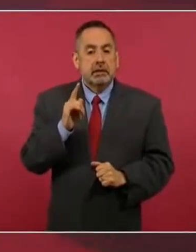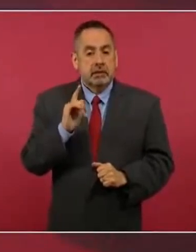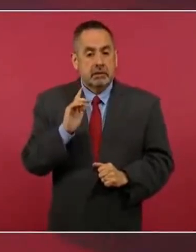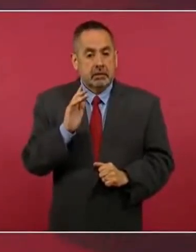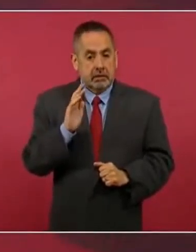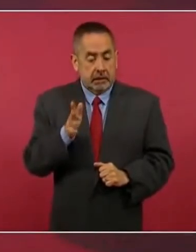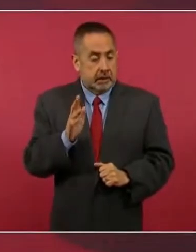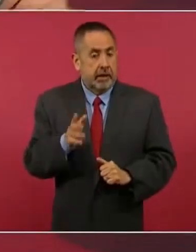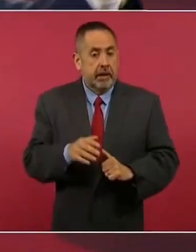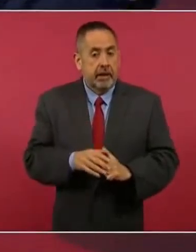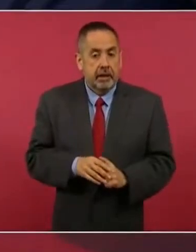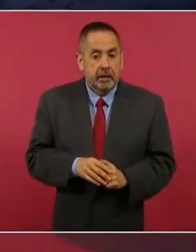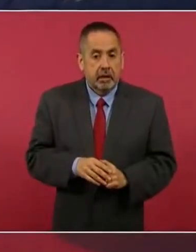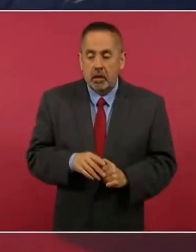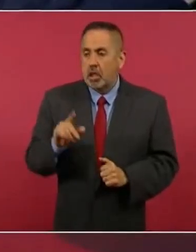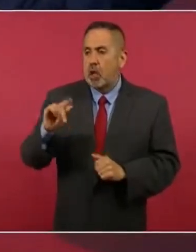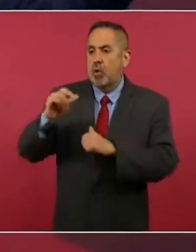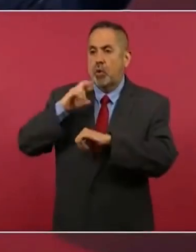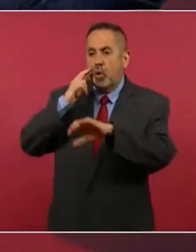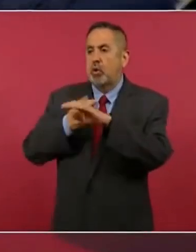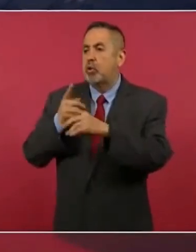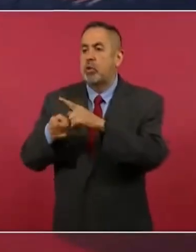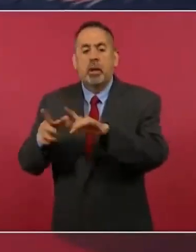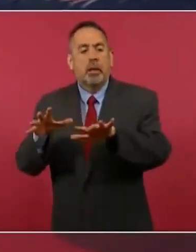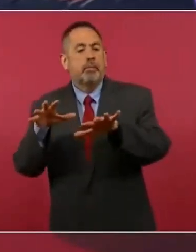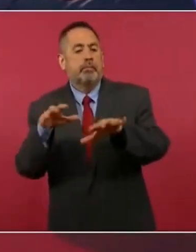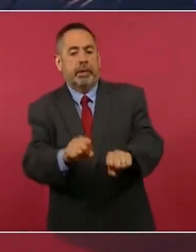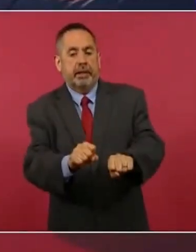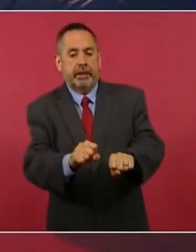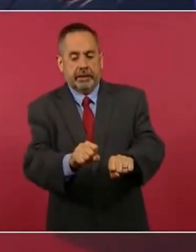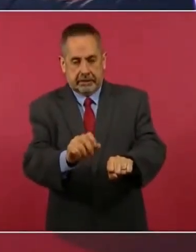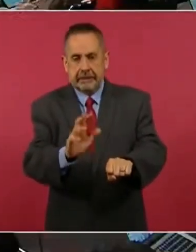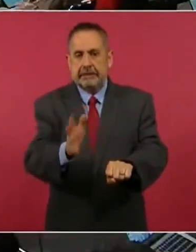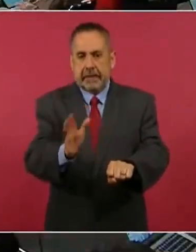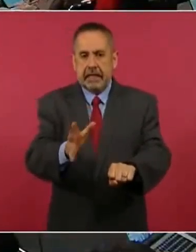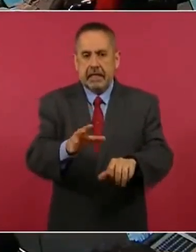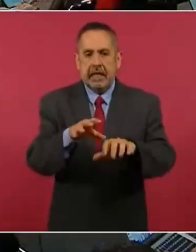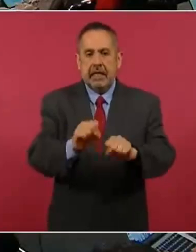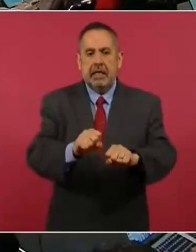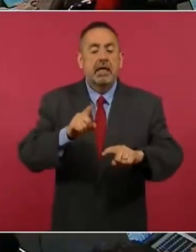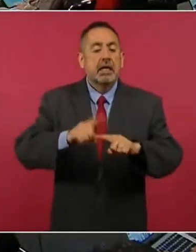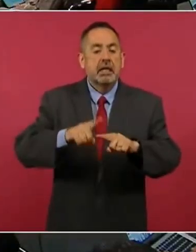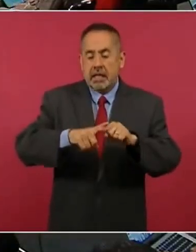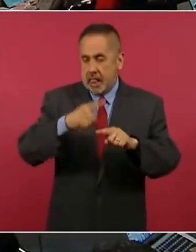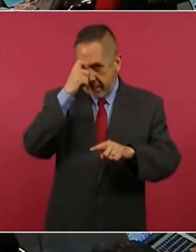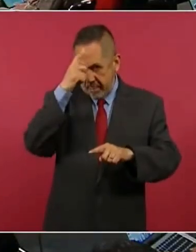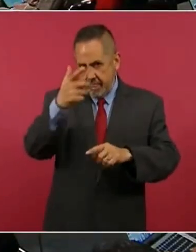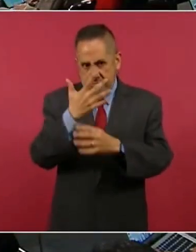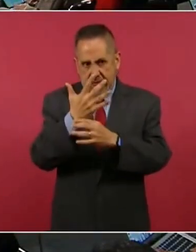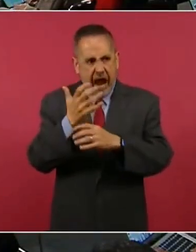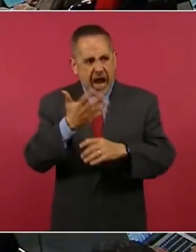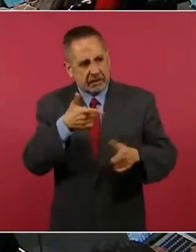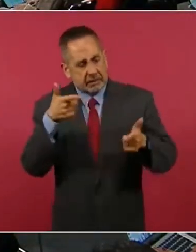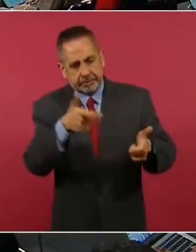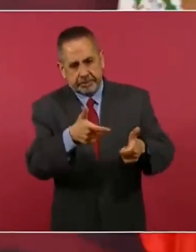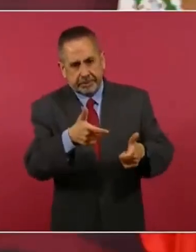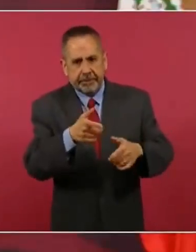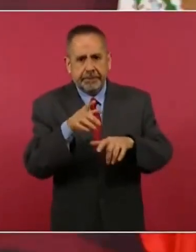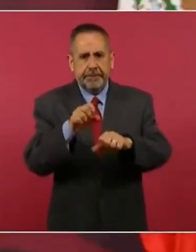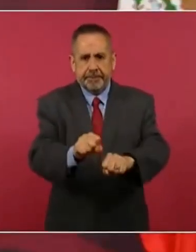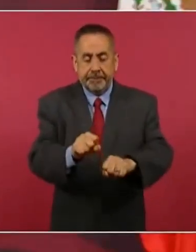detenemos, la autoridad competente detiene a los autores materiales,